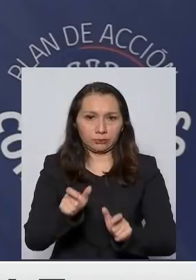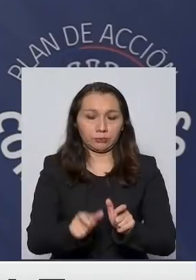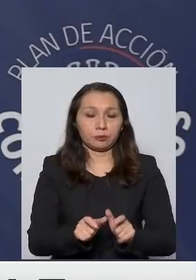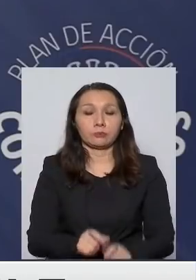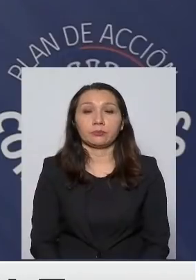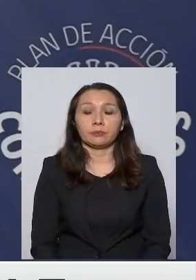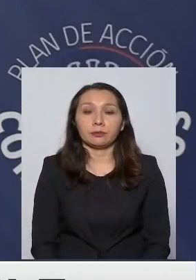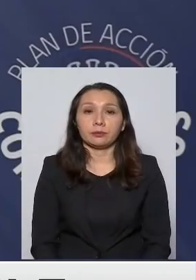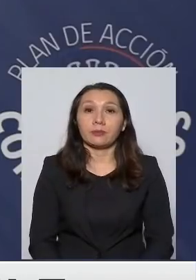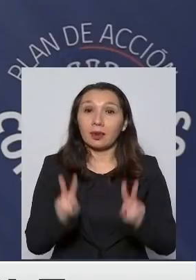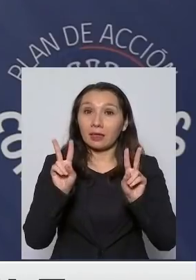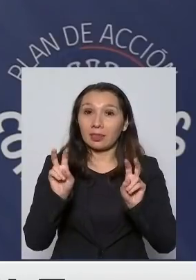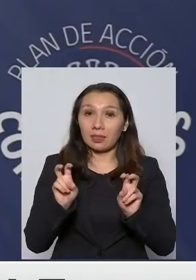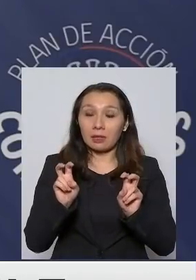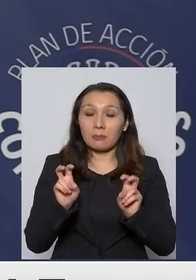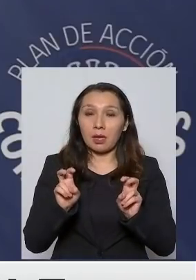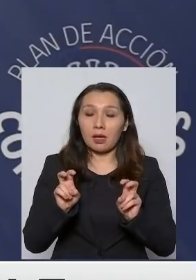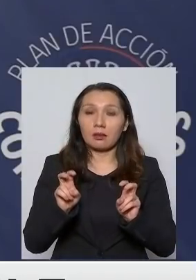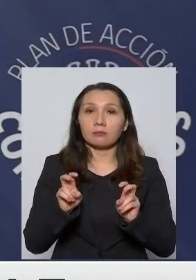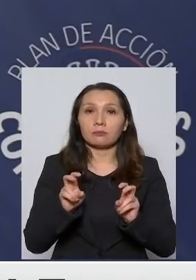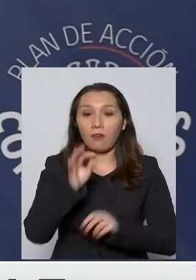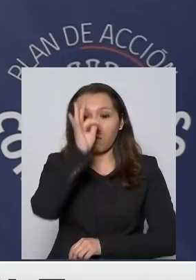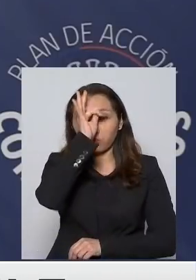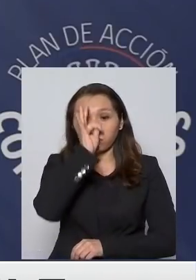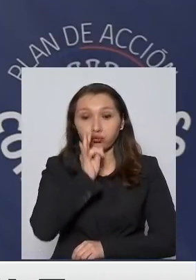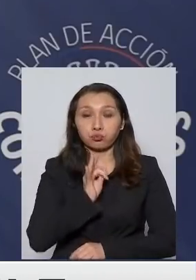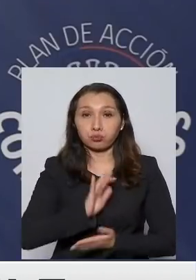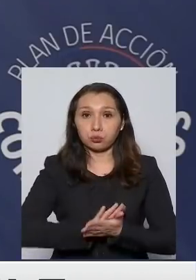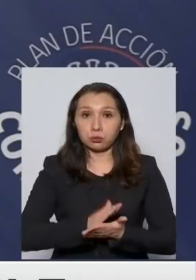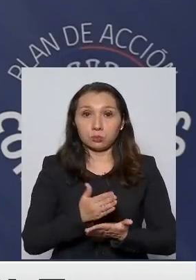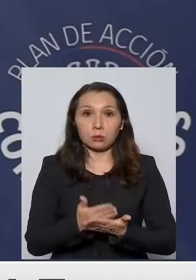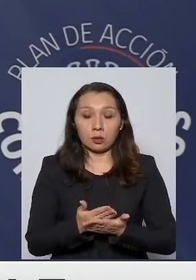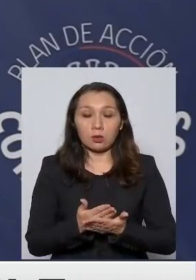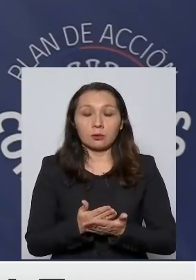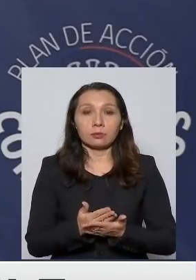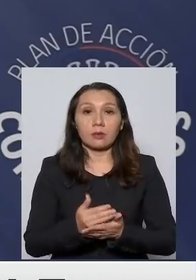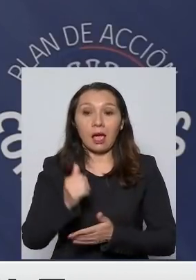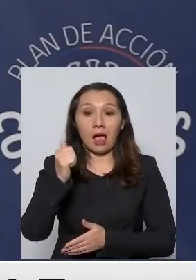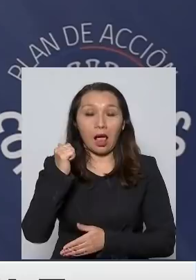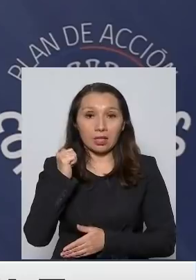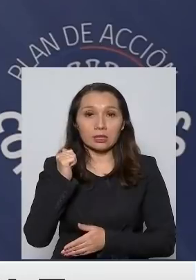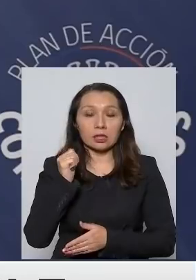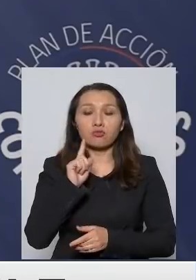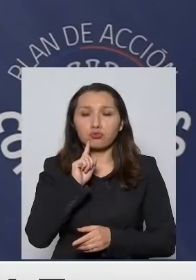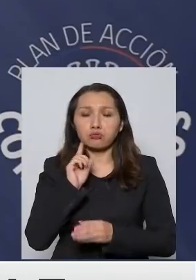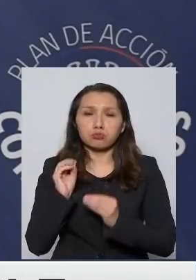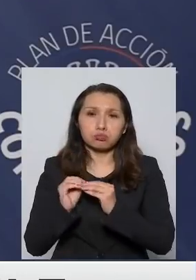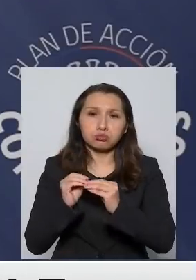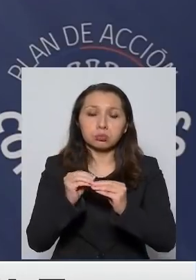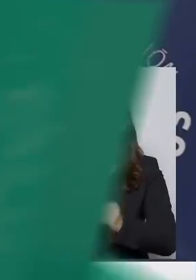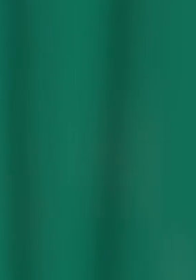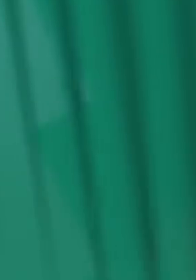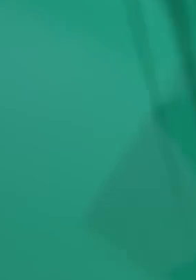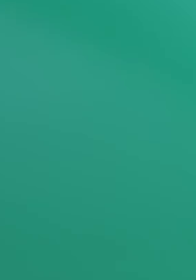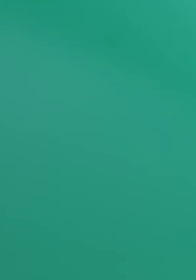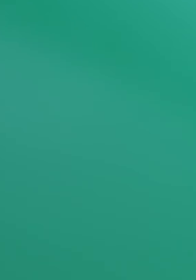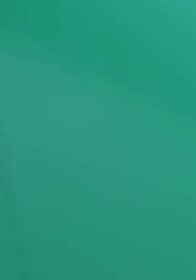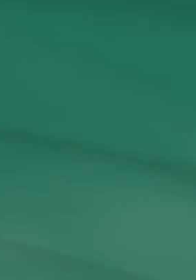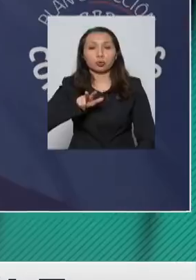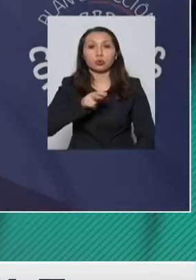En cuanto a funcionarios, al día de ayer tenemos